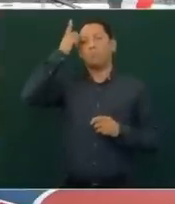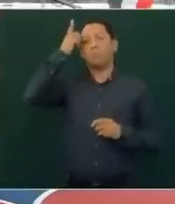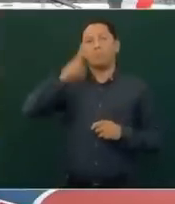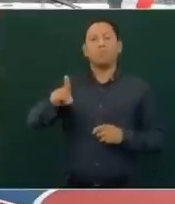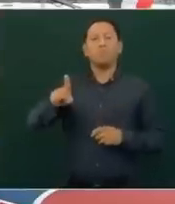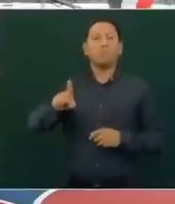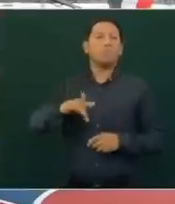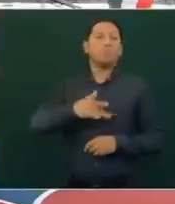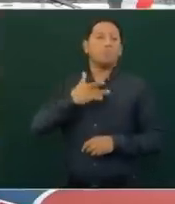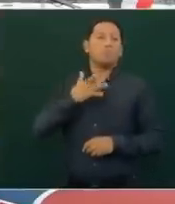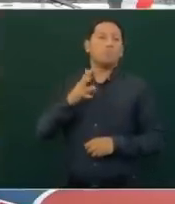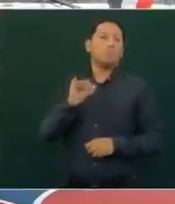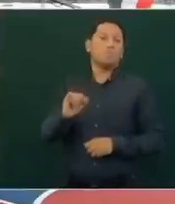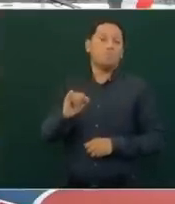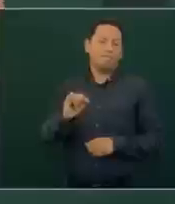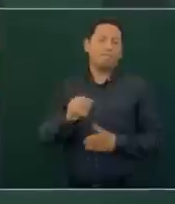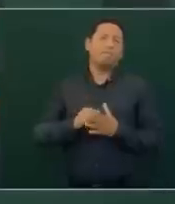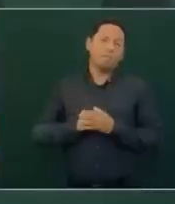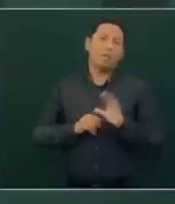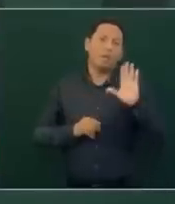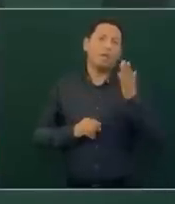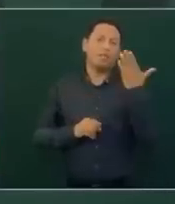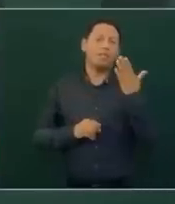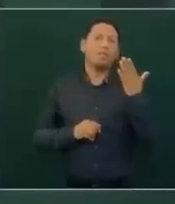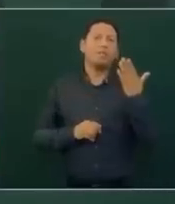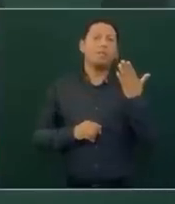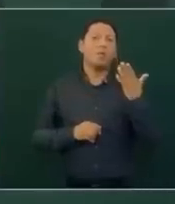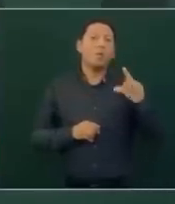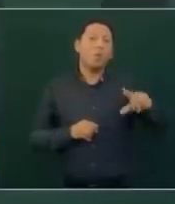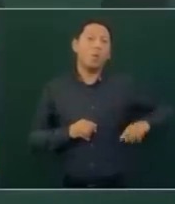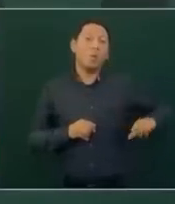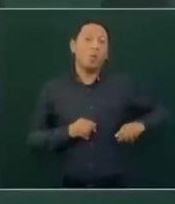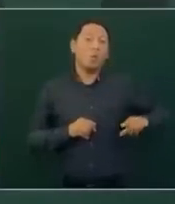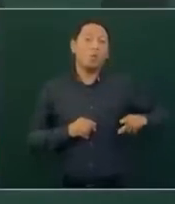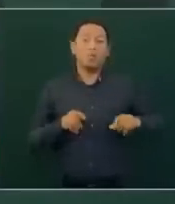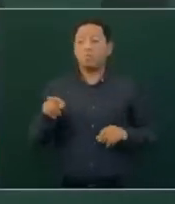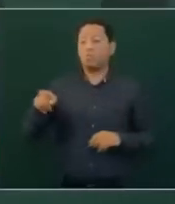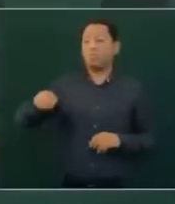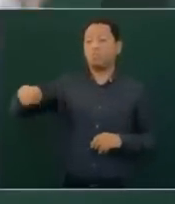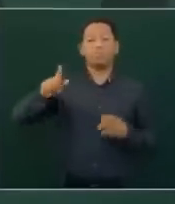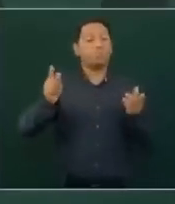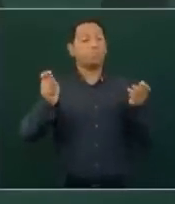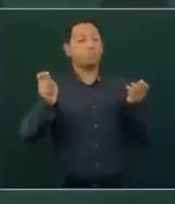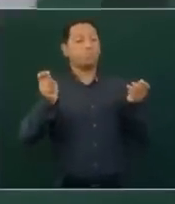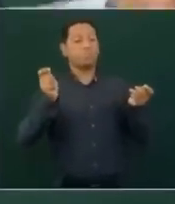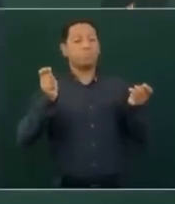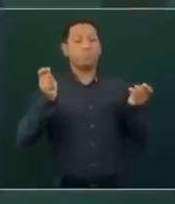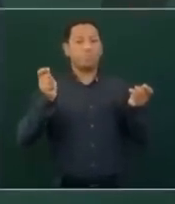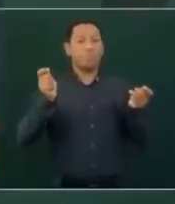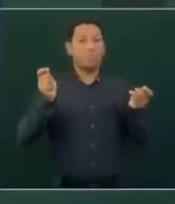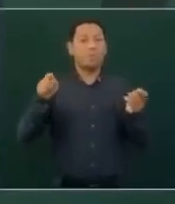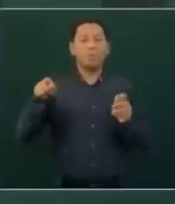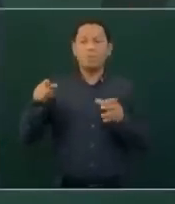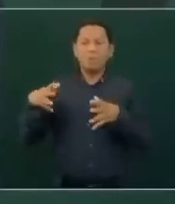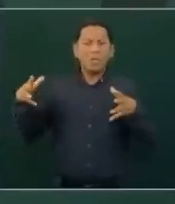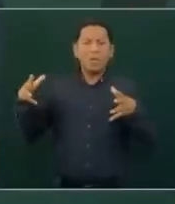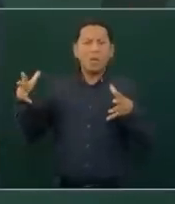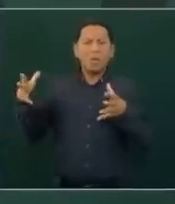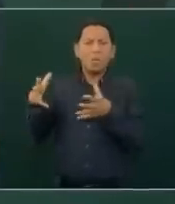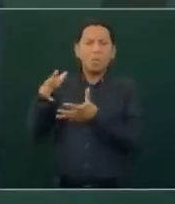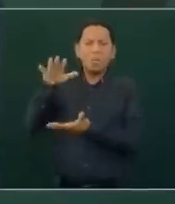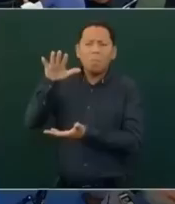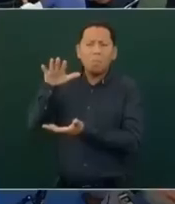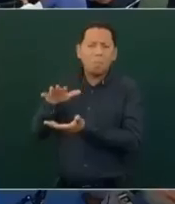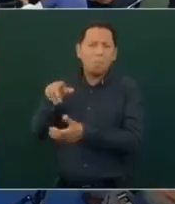El gobierno estaba secuestrado, tomado por esa minoría.